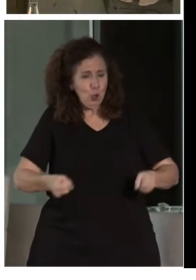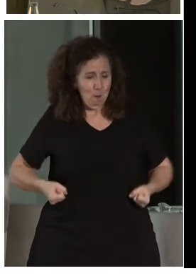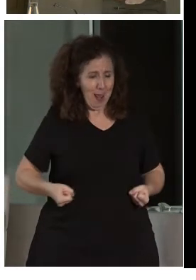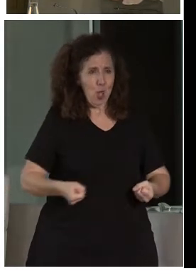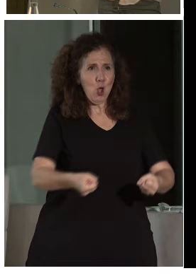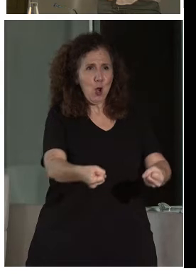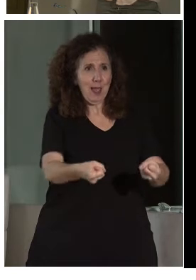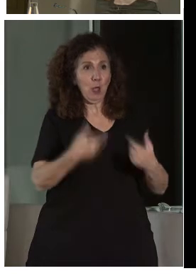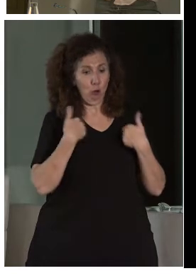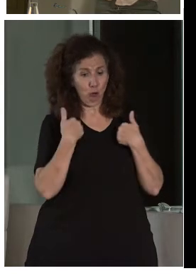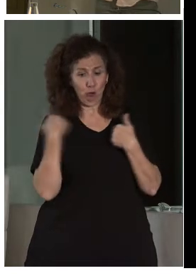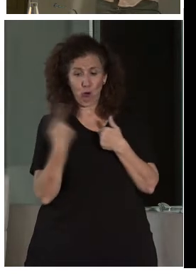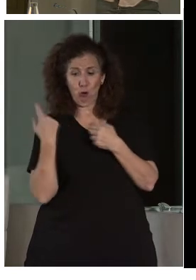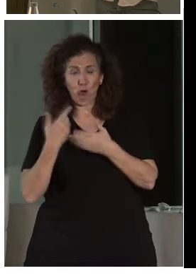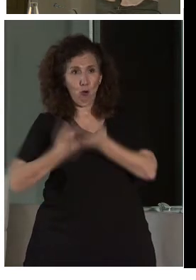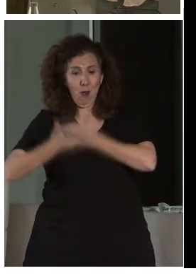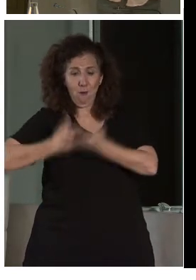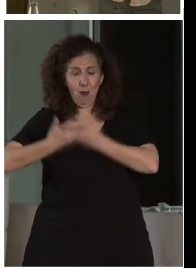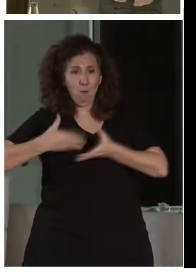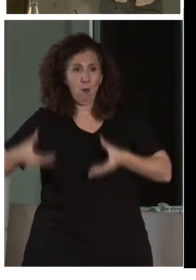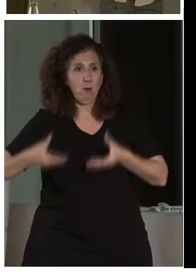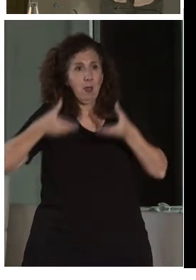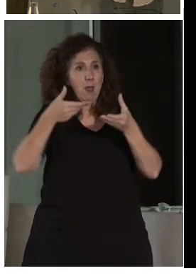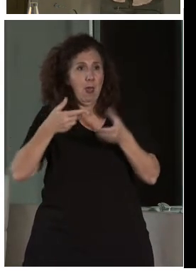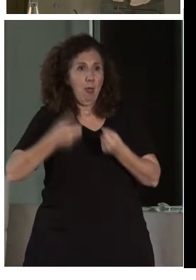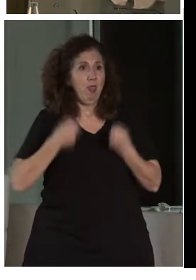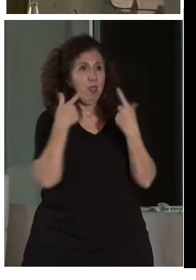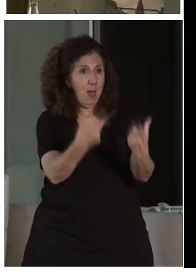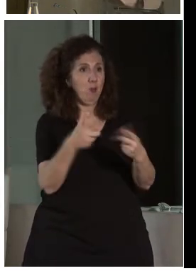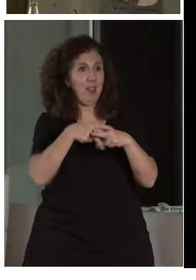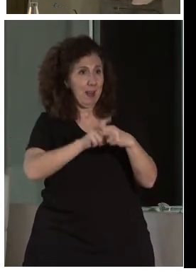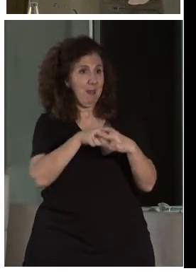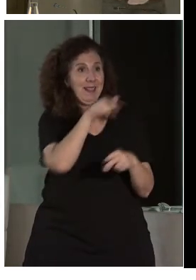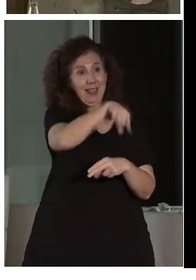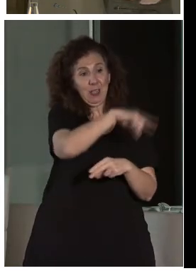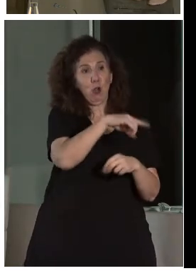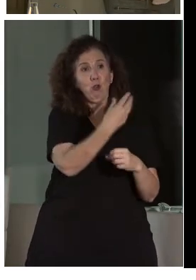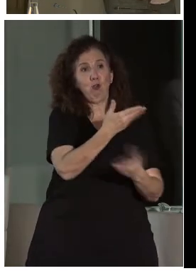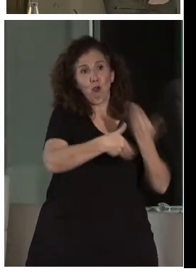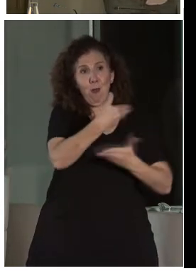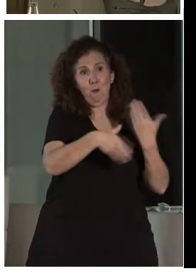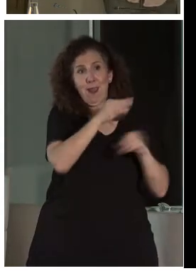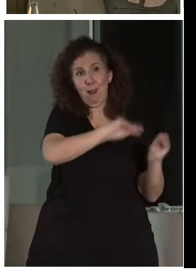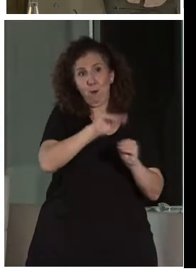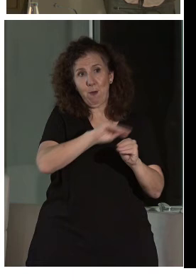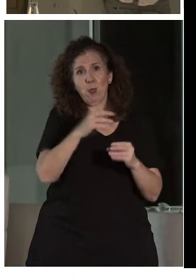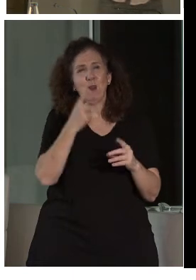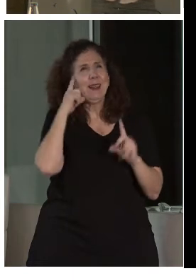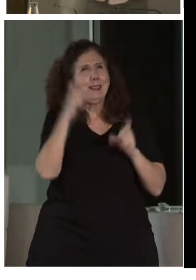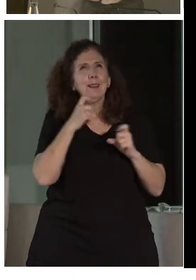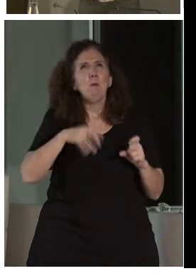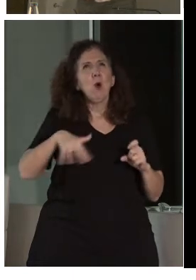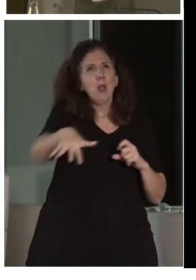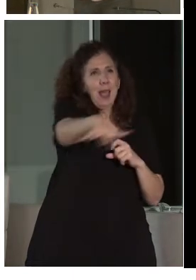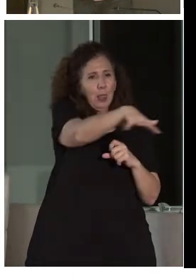nosotros ponemos los medios y ellos imparten, traen a la gente y se menean. O sea, que intentamos buscar en nuestro entorno más cercano